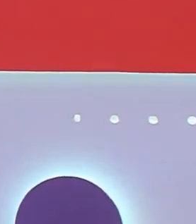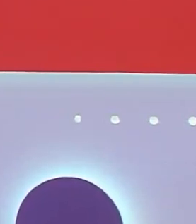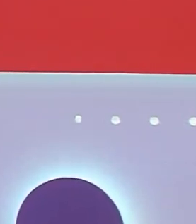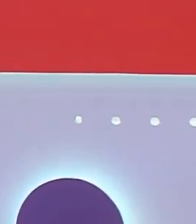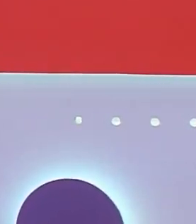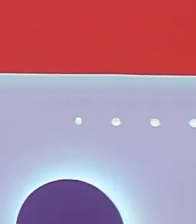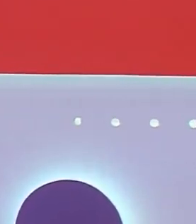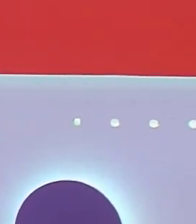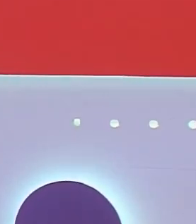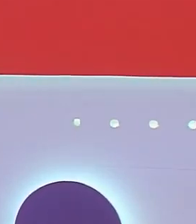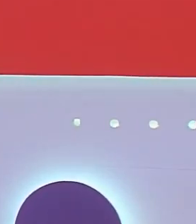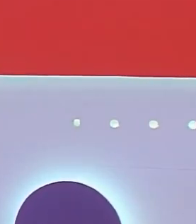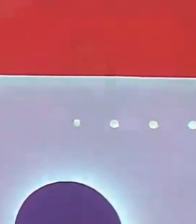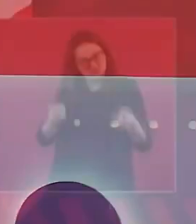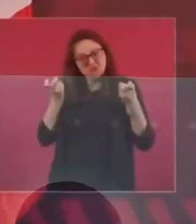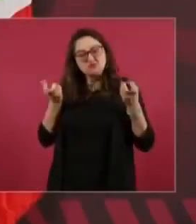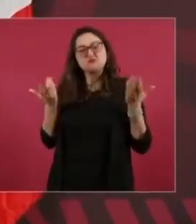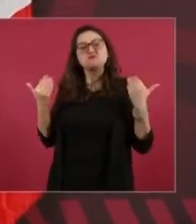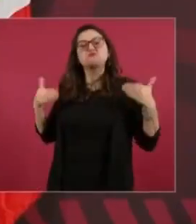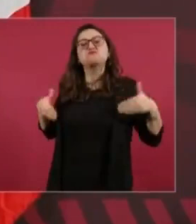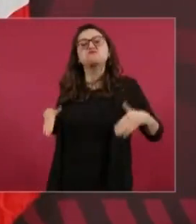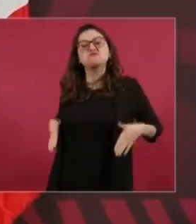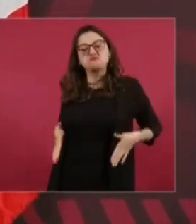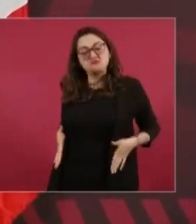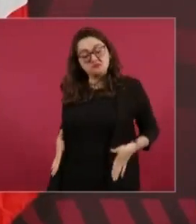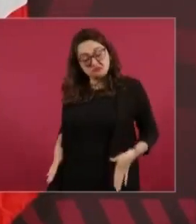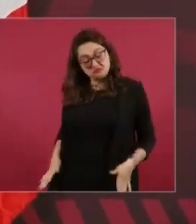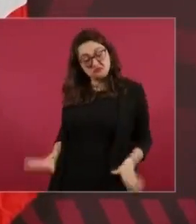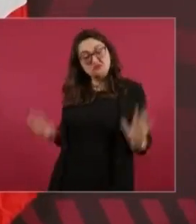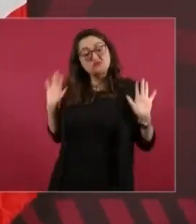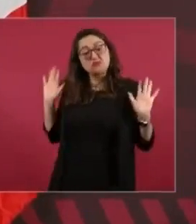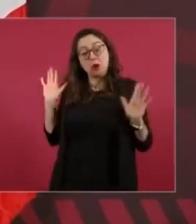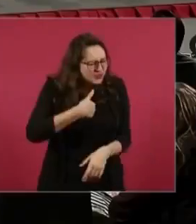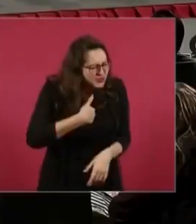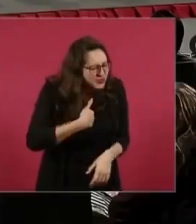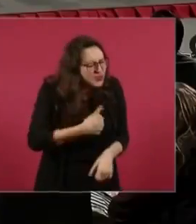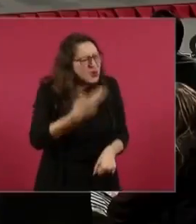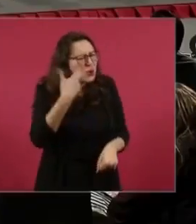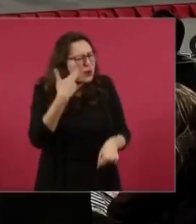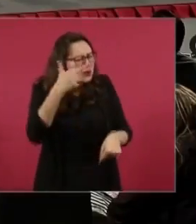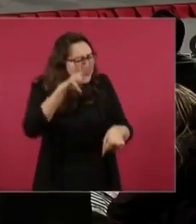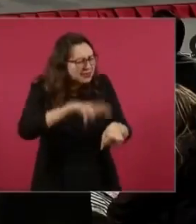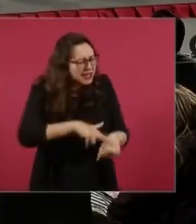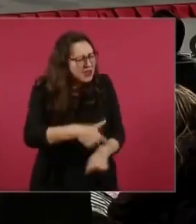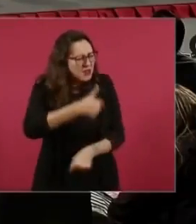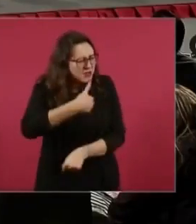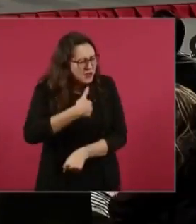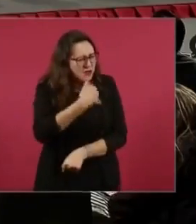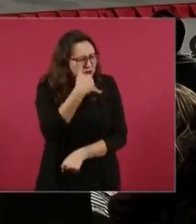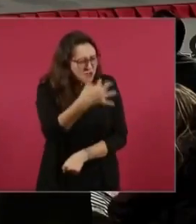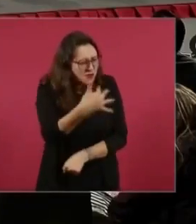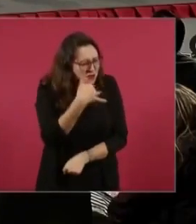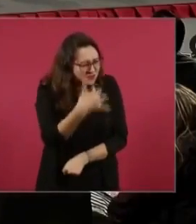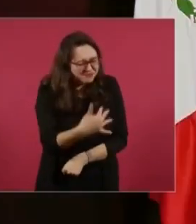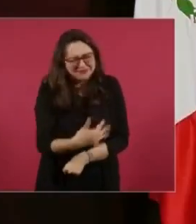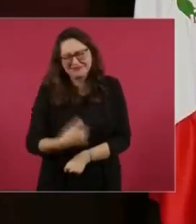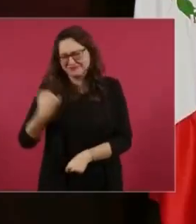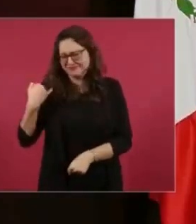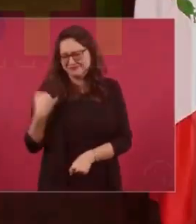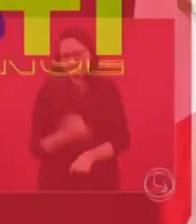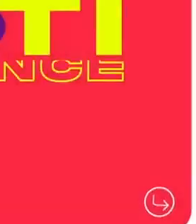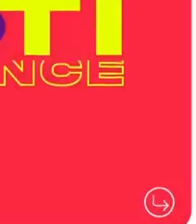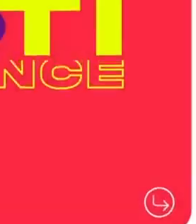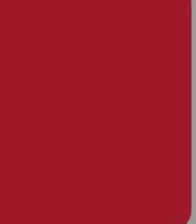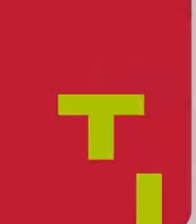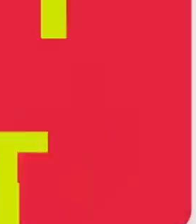apropie de esos recursos. Safo, yo no soy ratero, no soy corrupto.